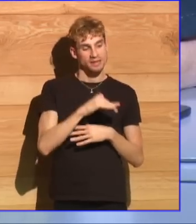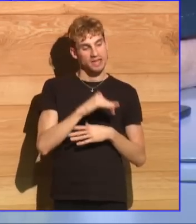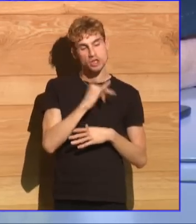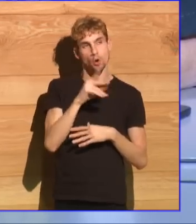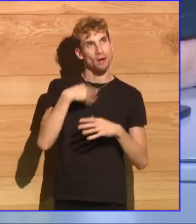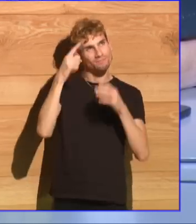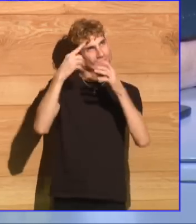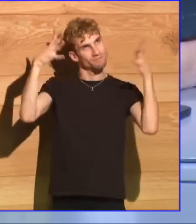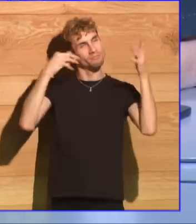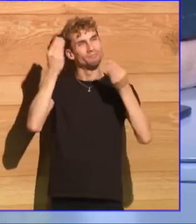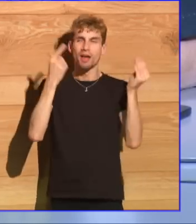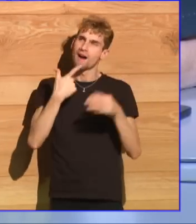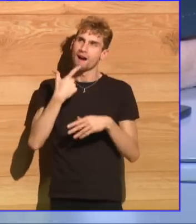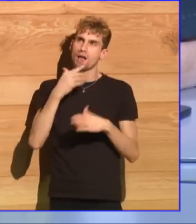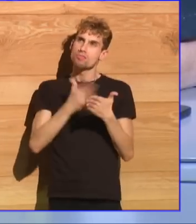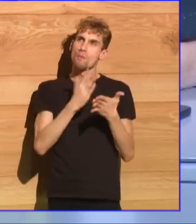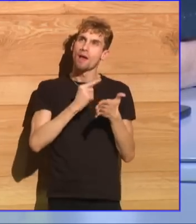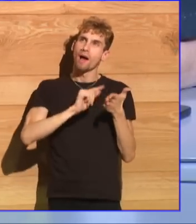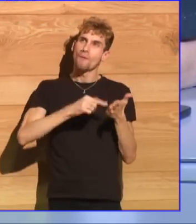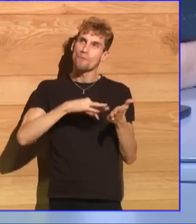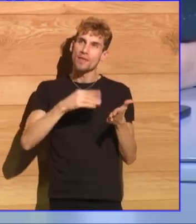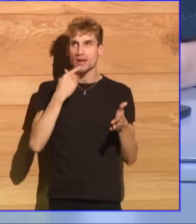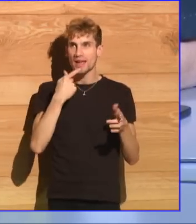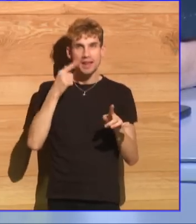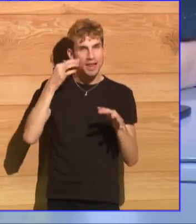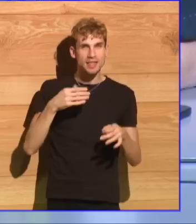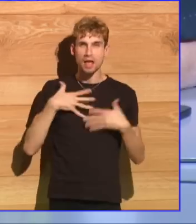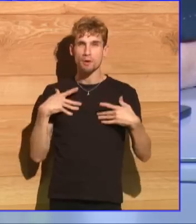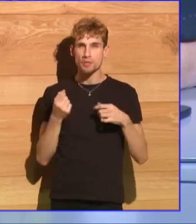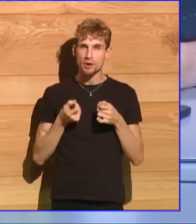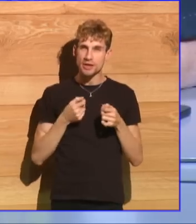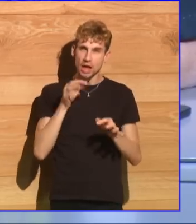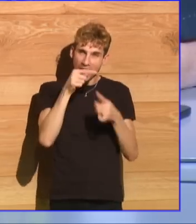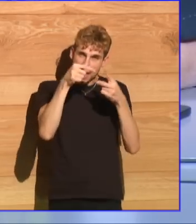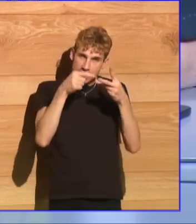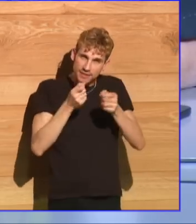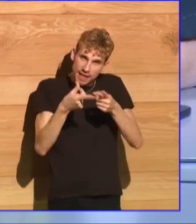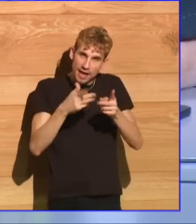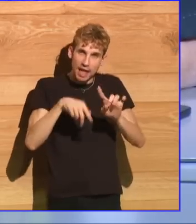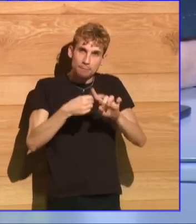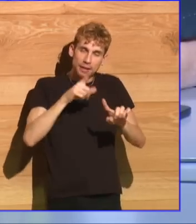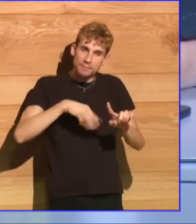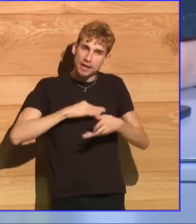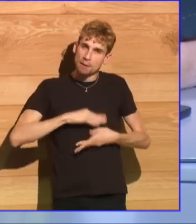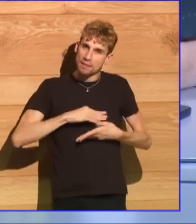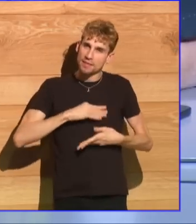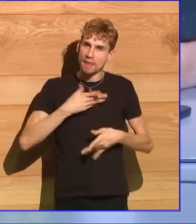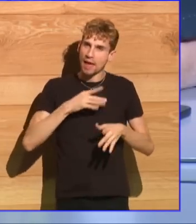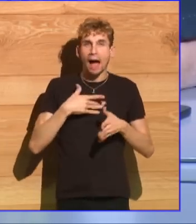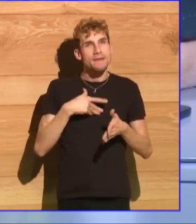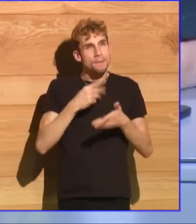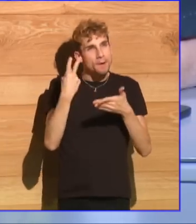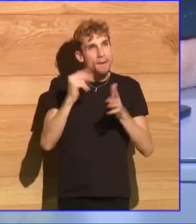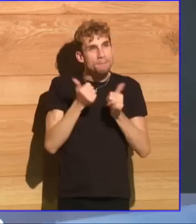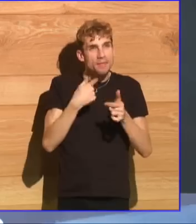Jurado pensando, ¿se puede escribir una 12 novela 12 años tenía, que 12? provoque Sí. estas emociones, que te provoque además esa capacidad de la empiezo y no la puedo